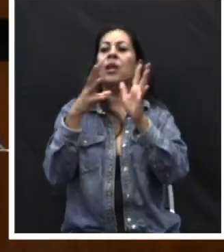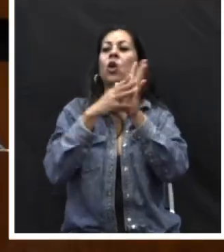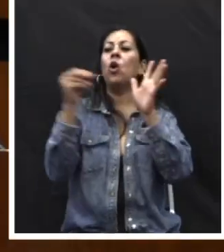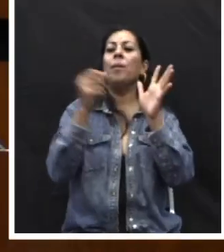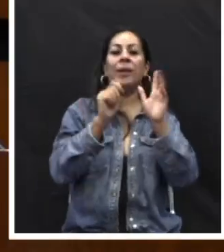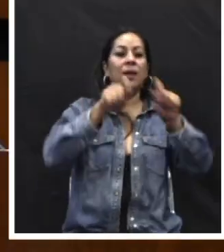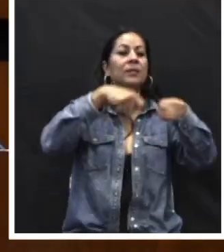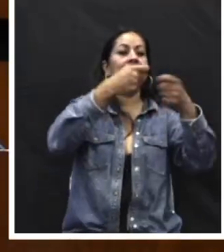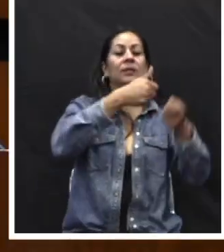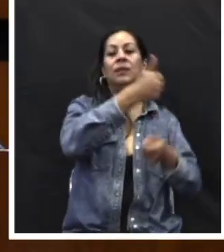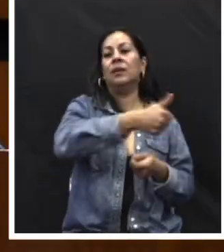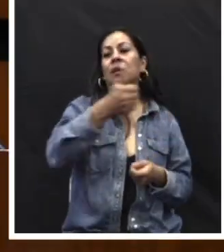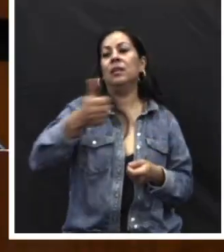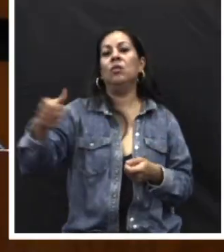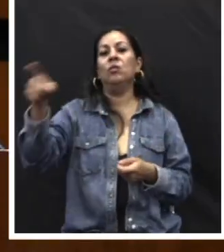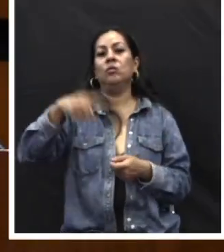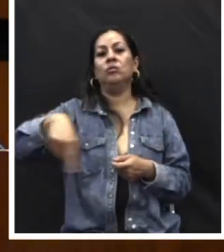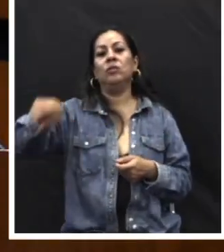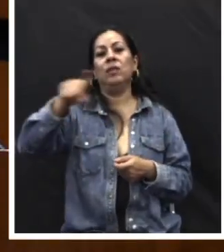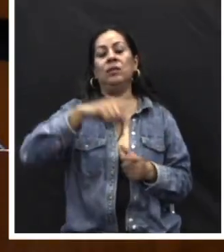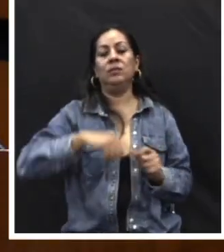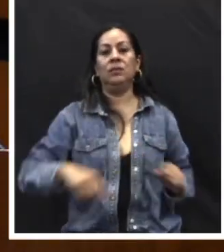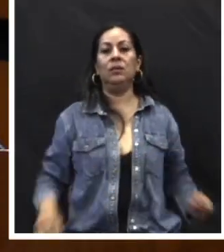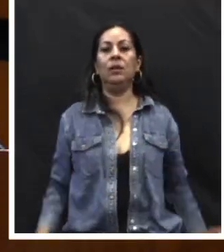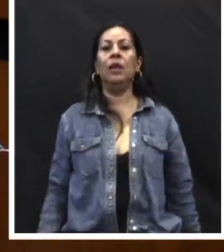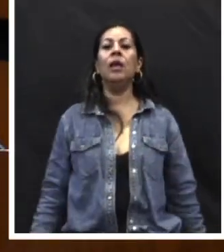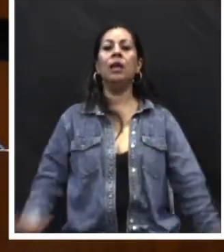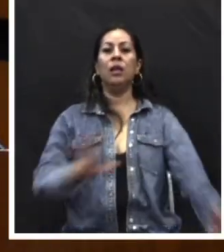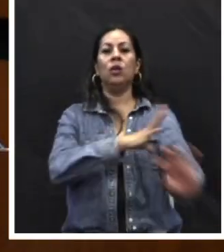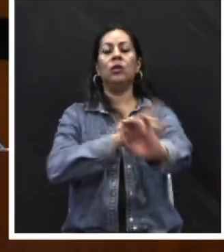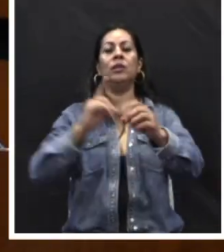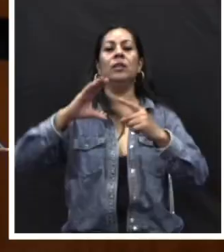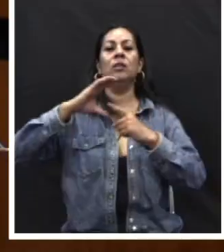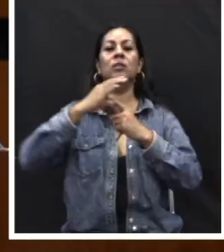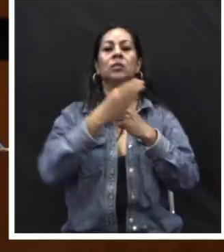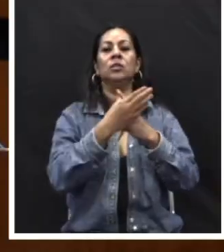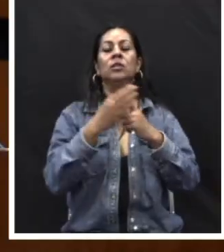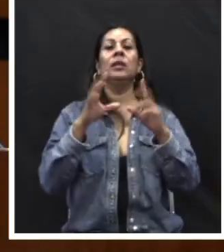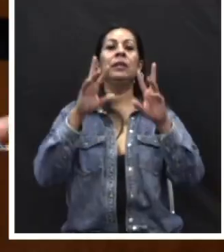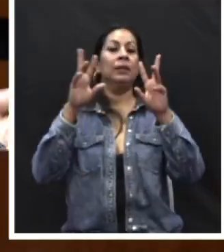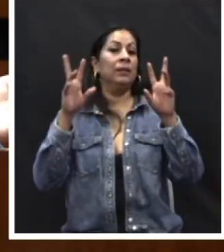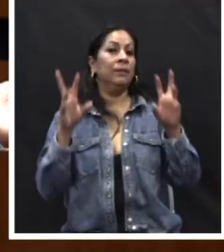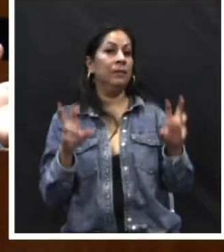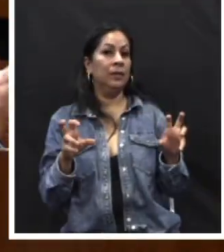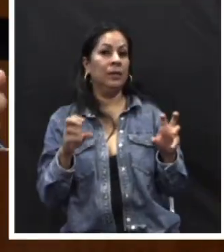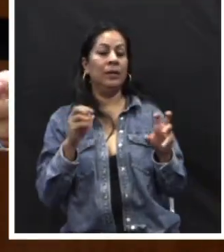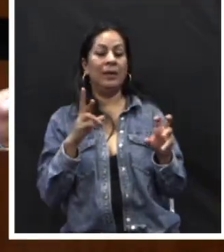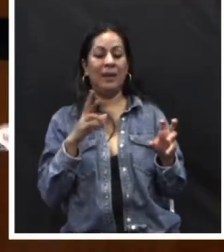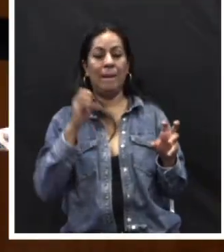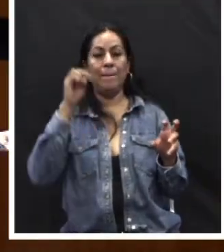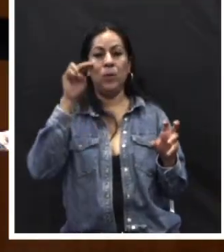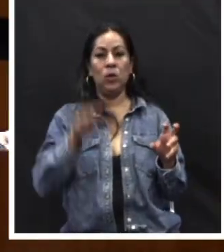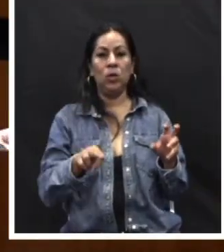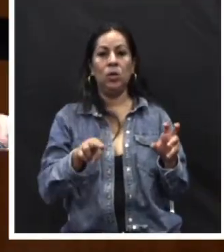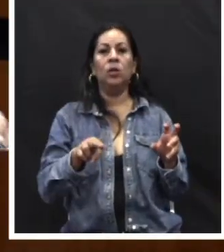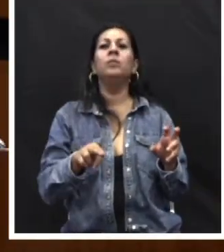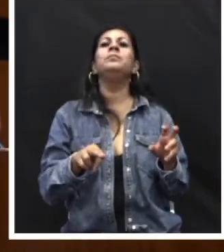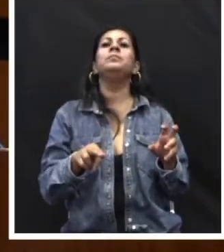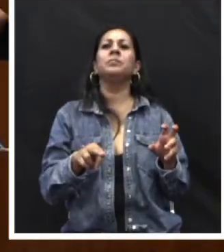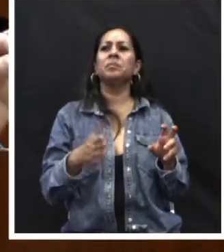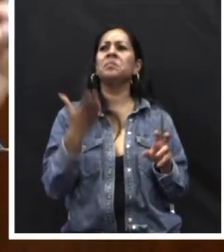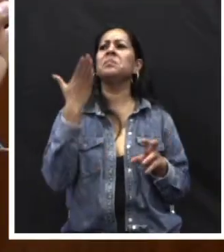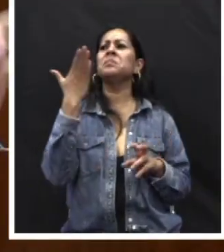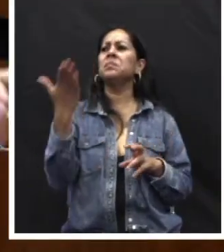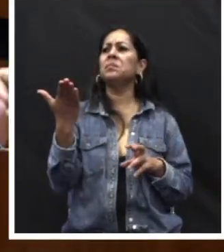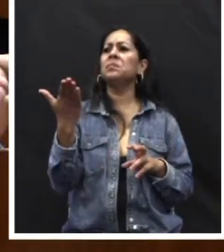copia, compañeras y compañeros. El coordinador de la Comisión de Legislación, Ramón Silva Santos,